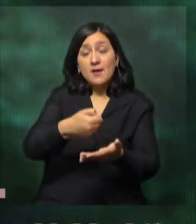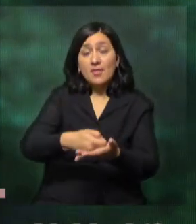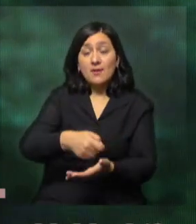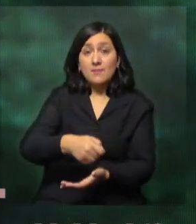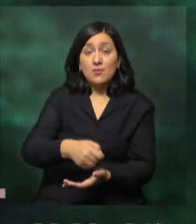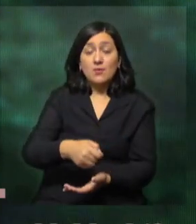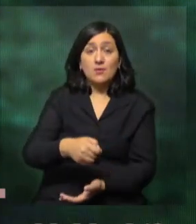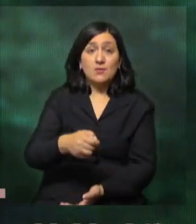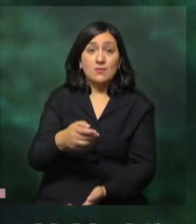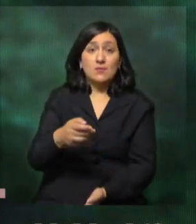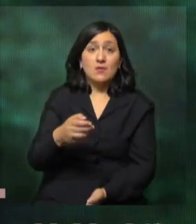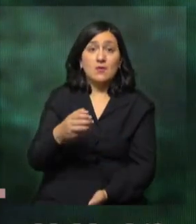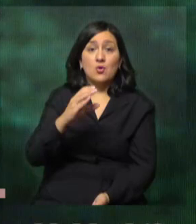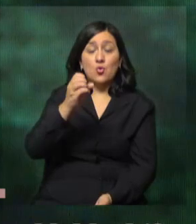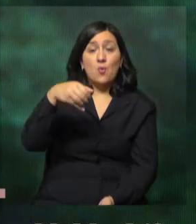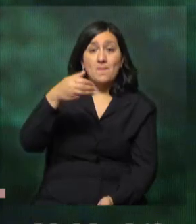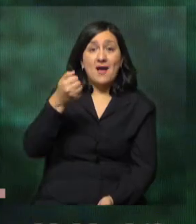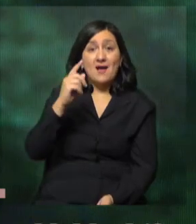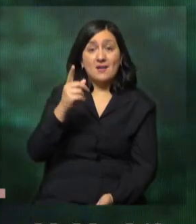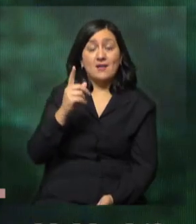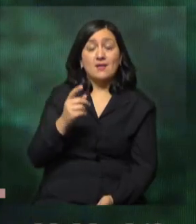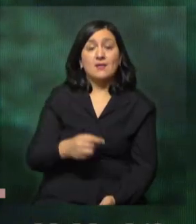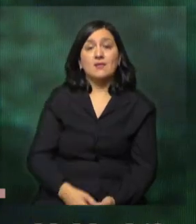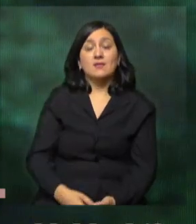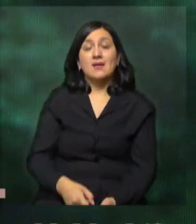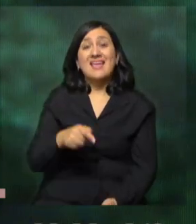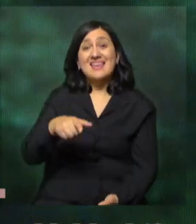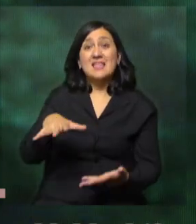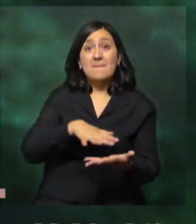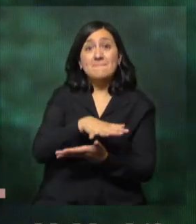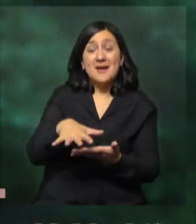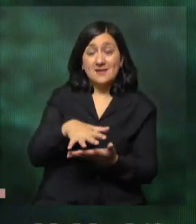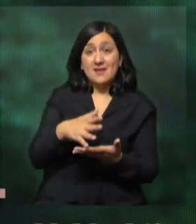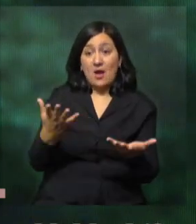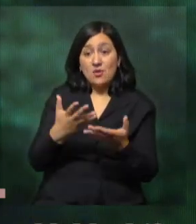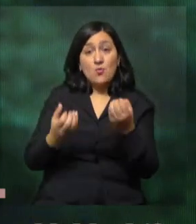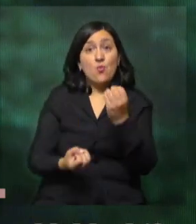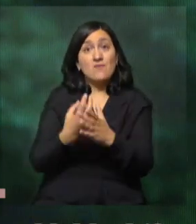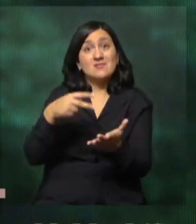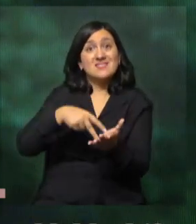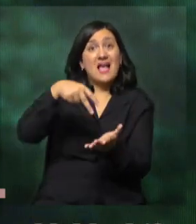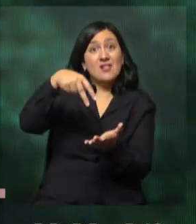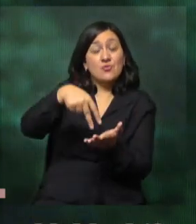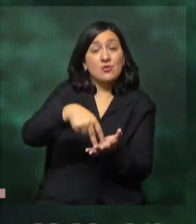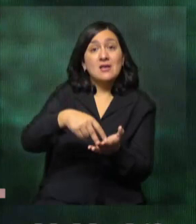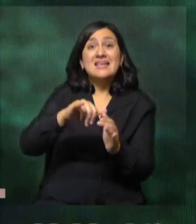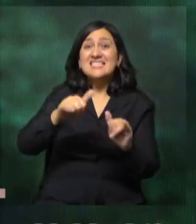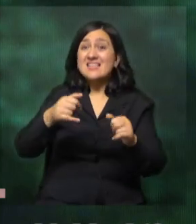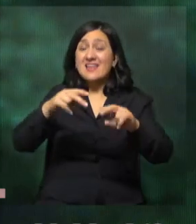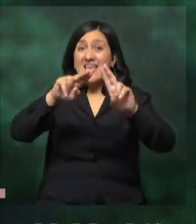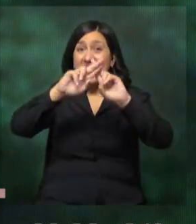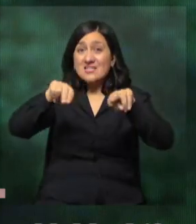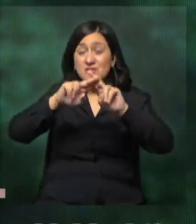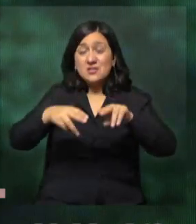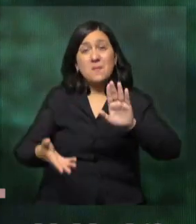Comap. De hecho, este propio parque que se está instalando en Salto, se habla de que ya tiene exoneraciones por más de 67